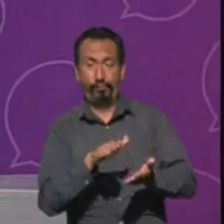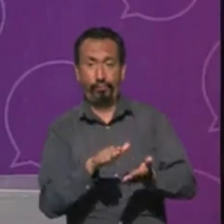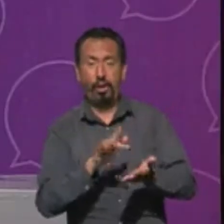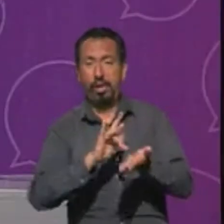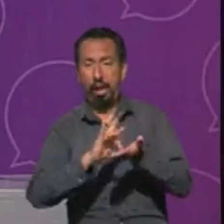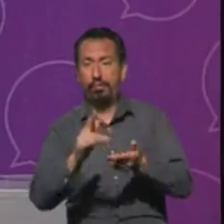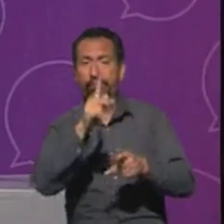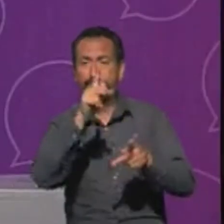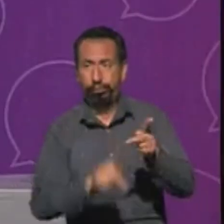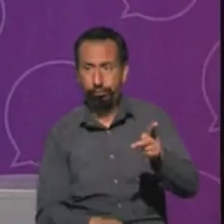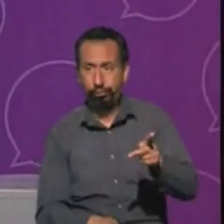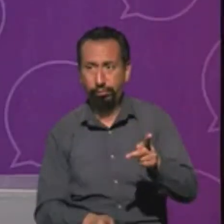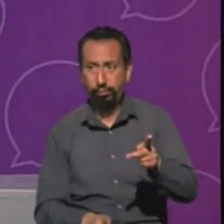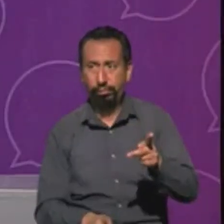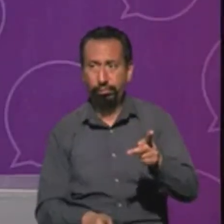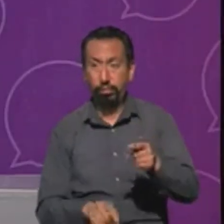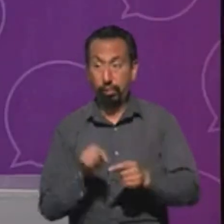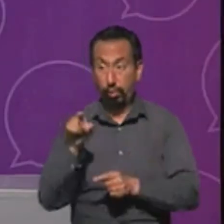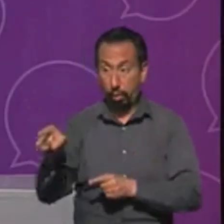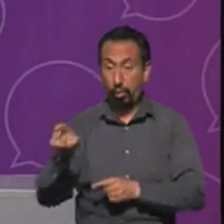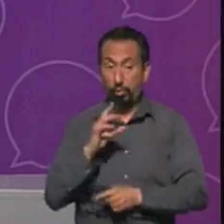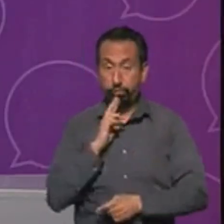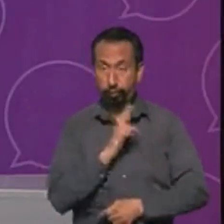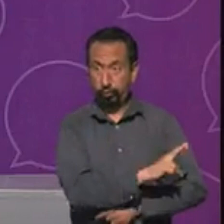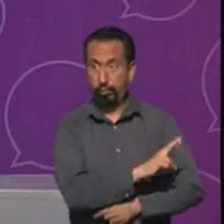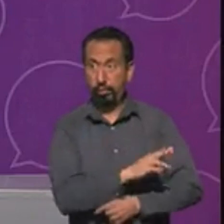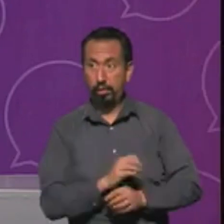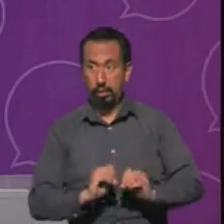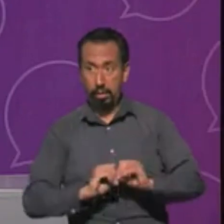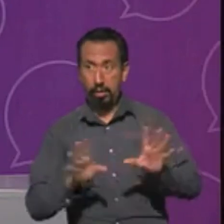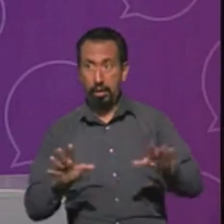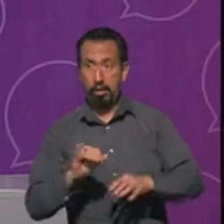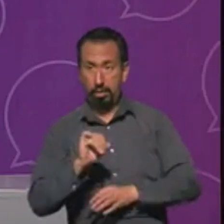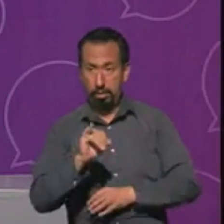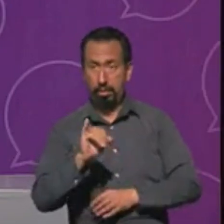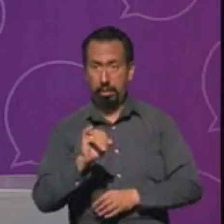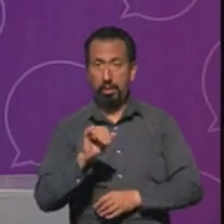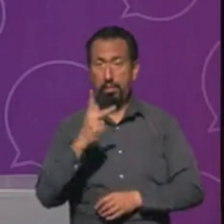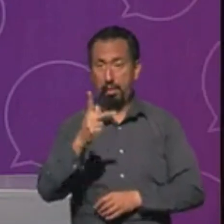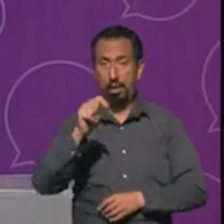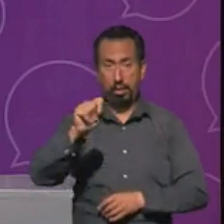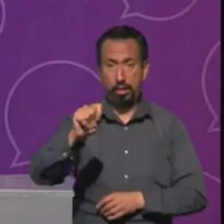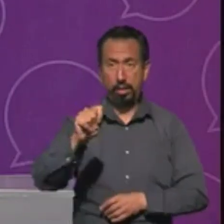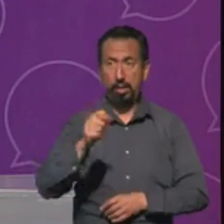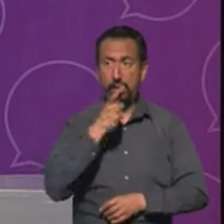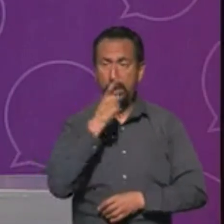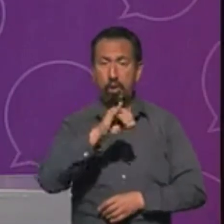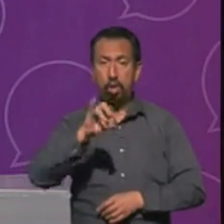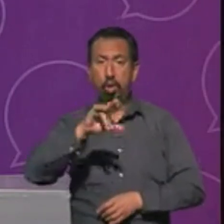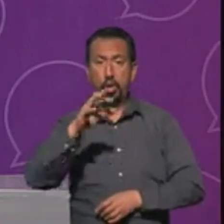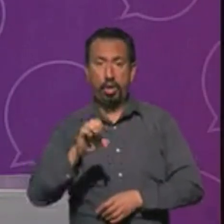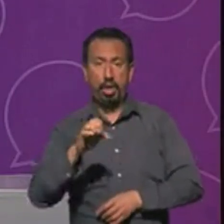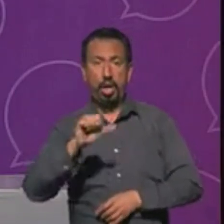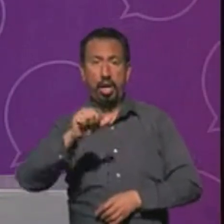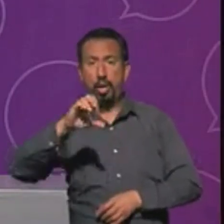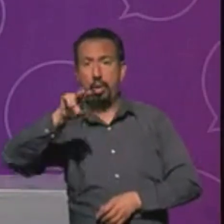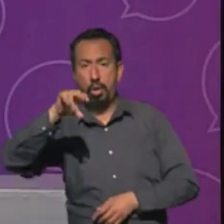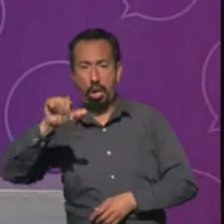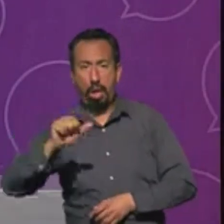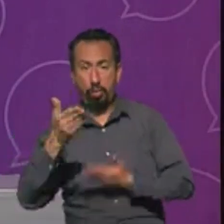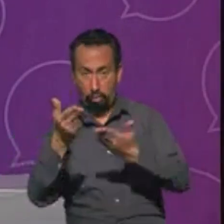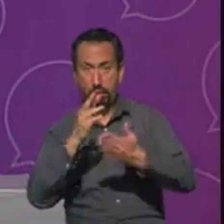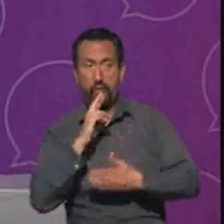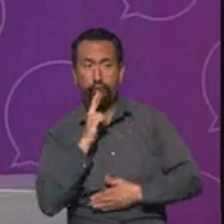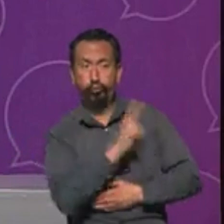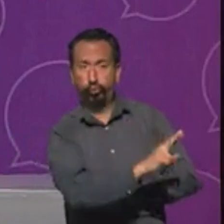candidato quiere hacer uso de su ré qui hacer uso de su réplica el candidato del partido del partido del trabajo Jorge Acuña Dávalos adelante